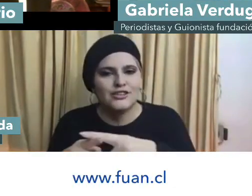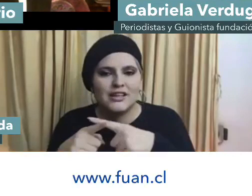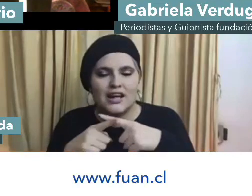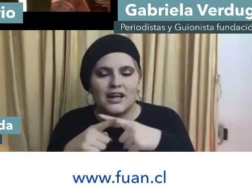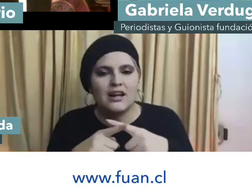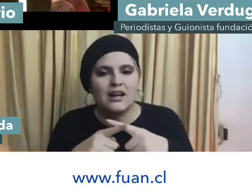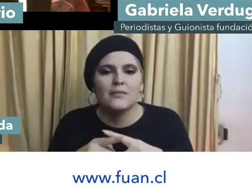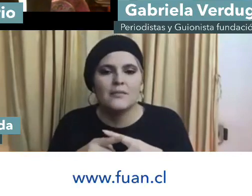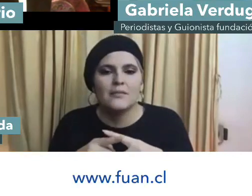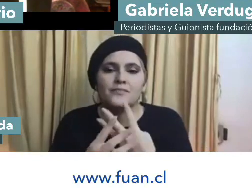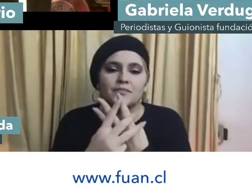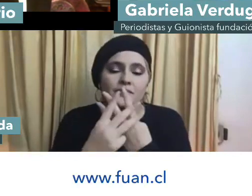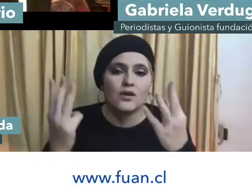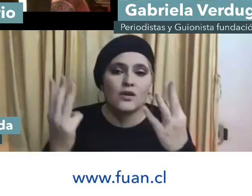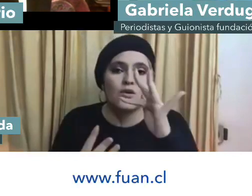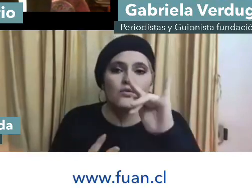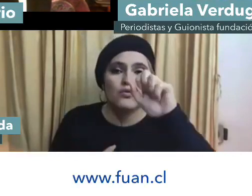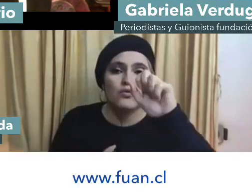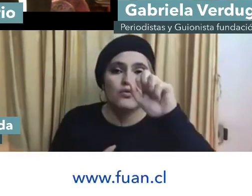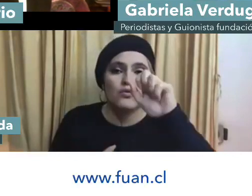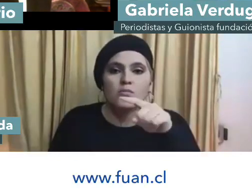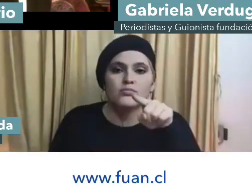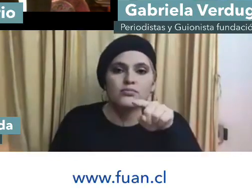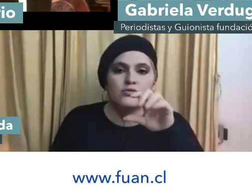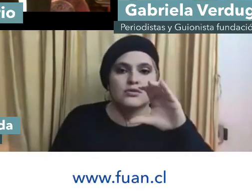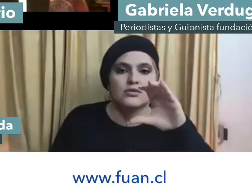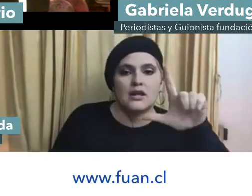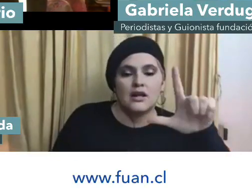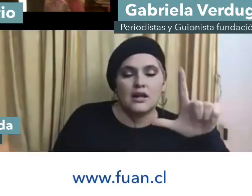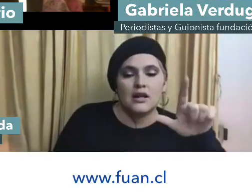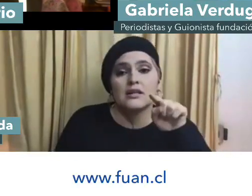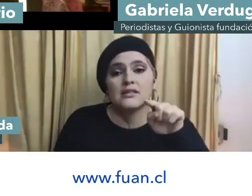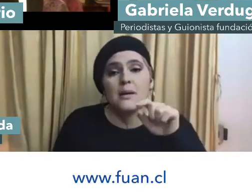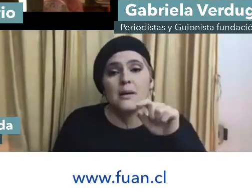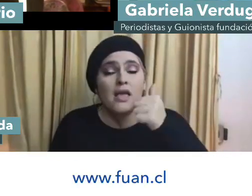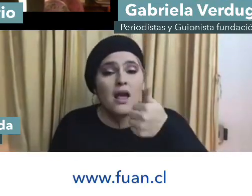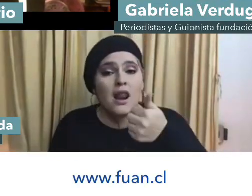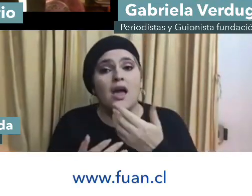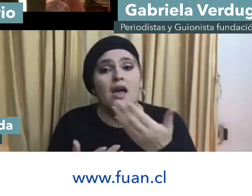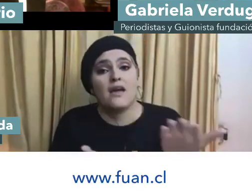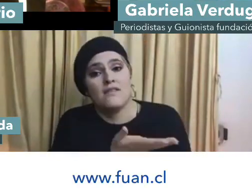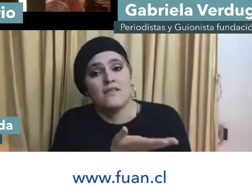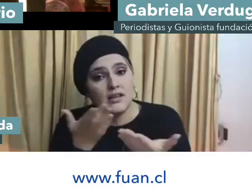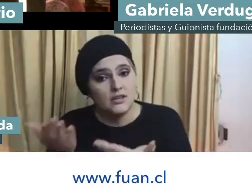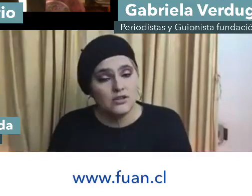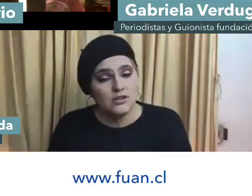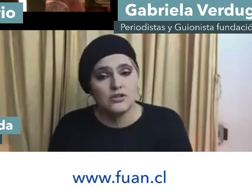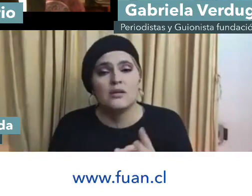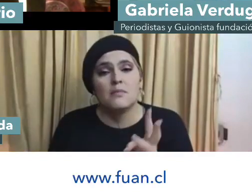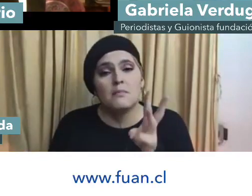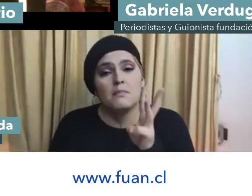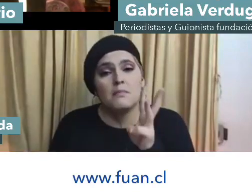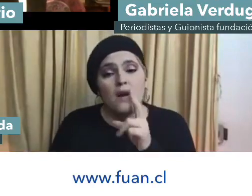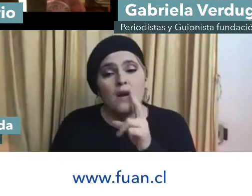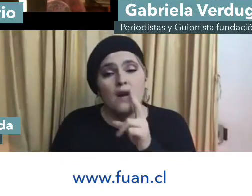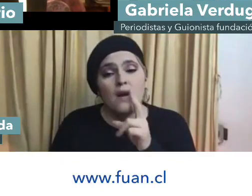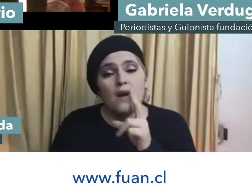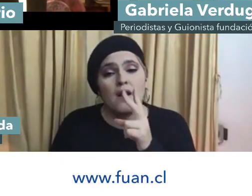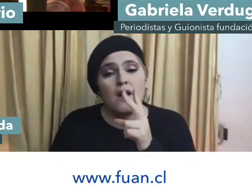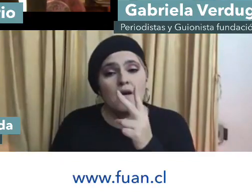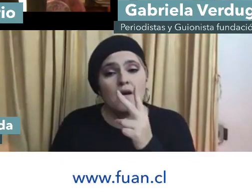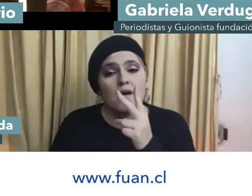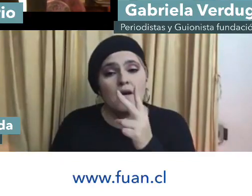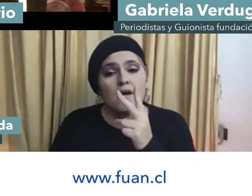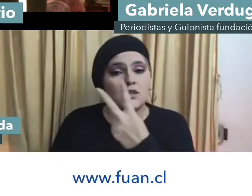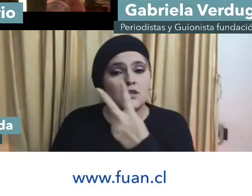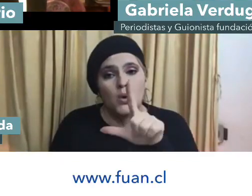presentación. La invitación queda extendida para mañana, miércoles 22 de julio. La invitación es a reunirnos para